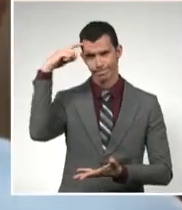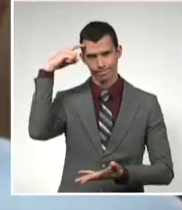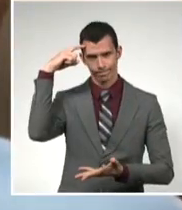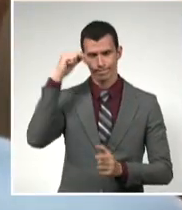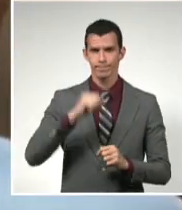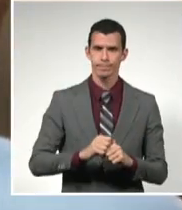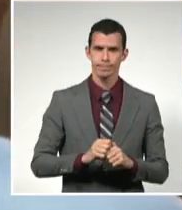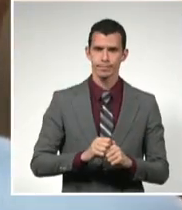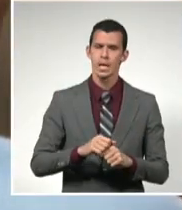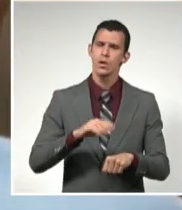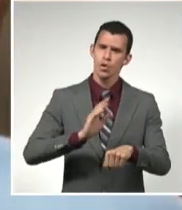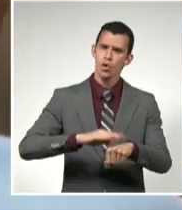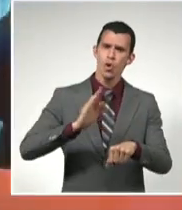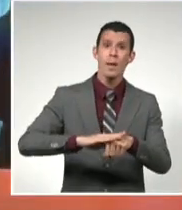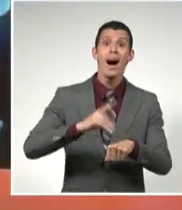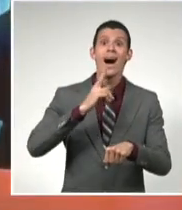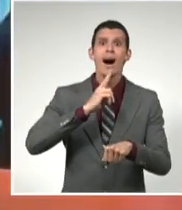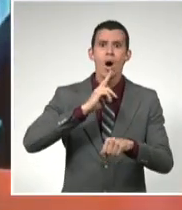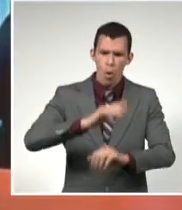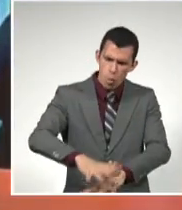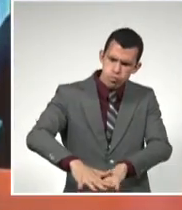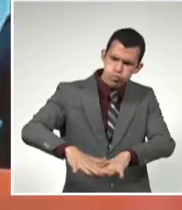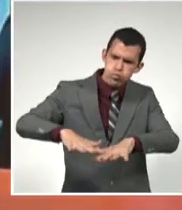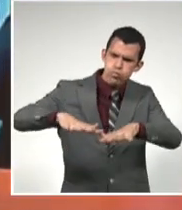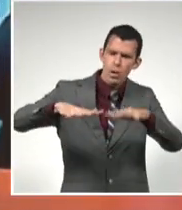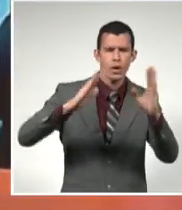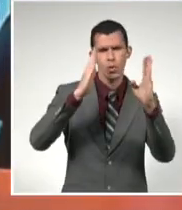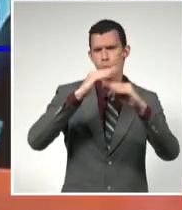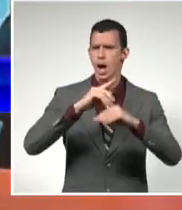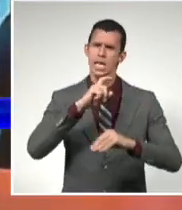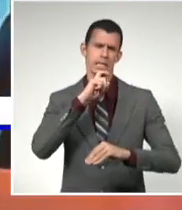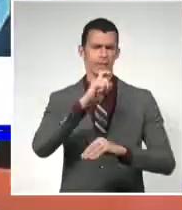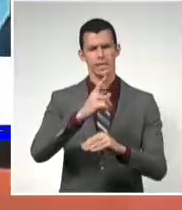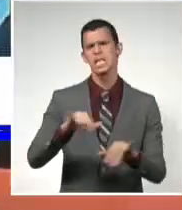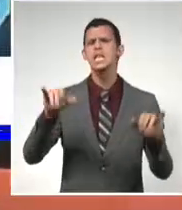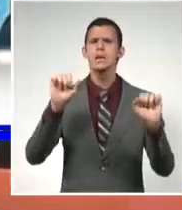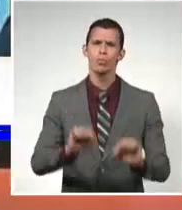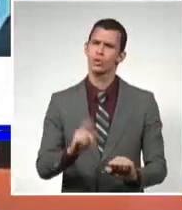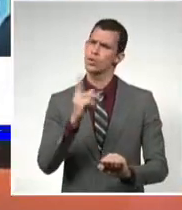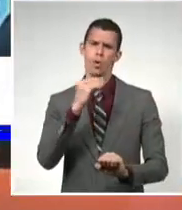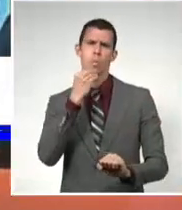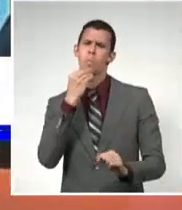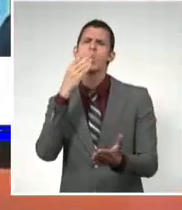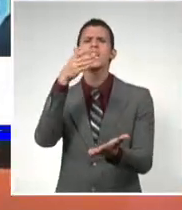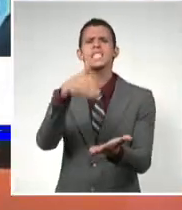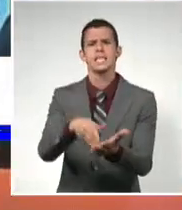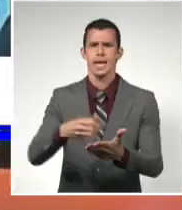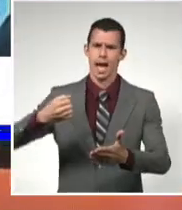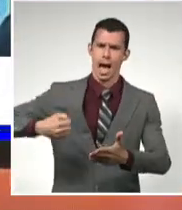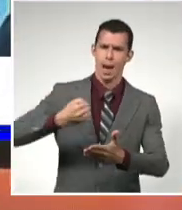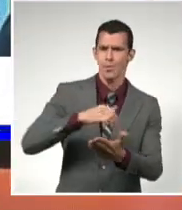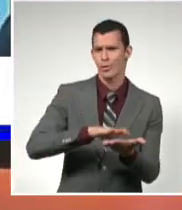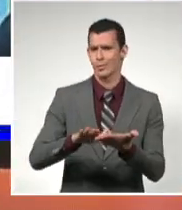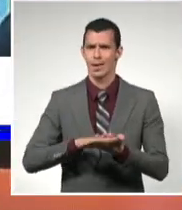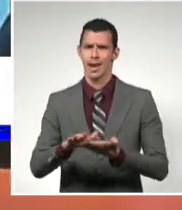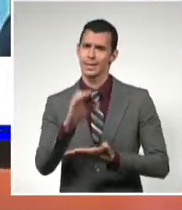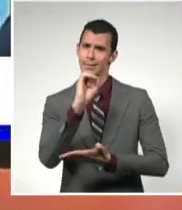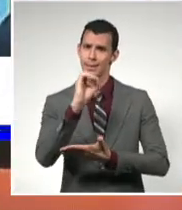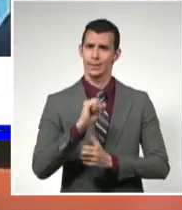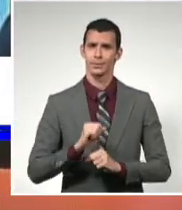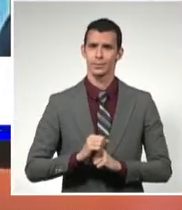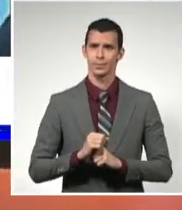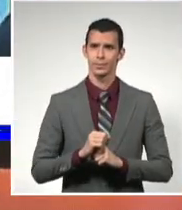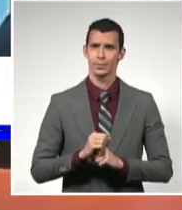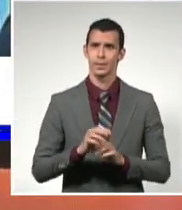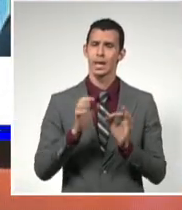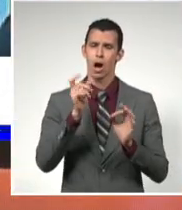con varias zonas del territorio acá volando que en estos momentos no tiene comunicación tiene vida sancti spíritu